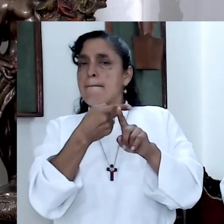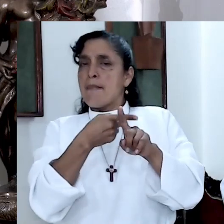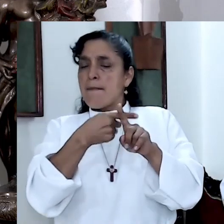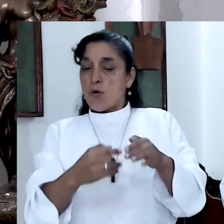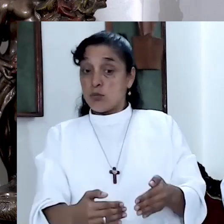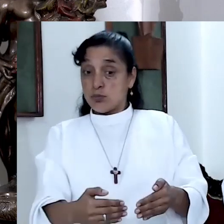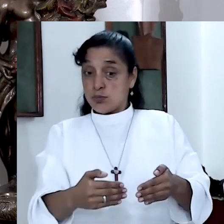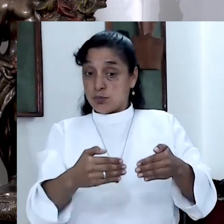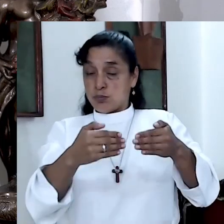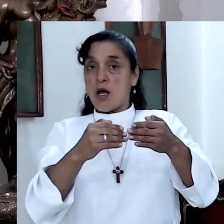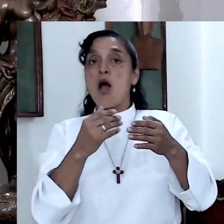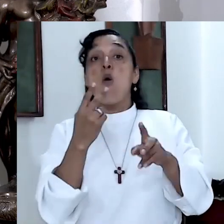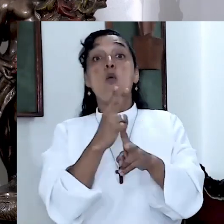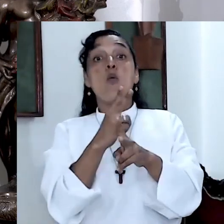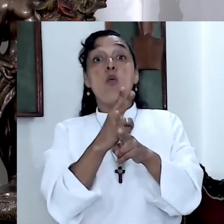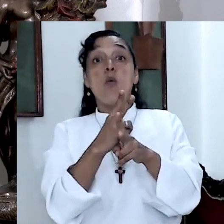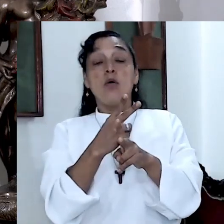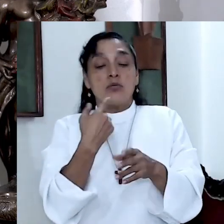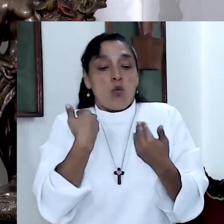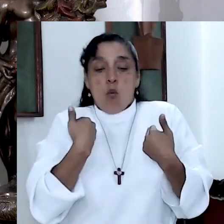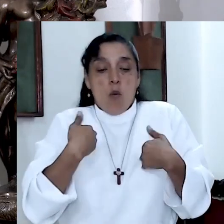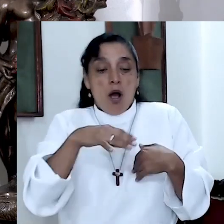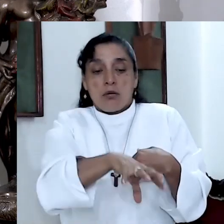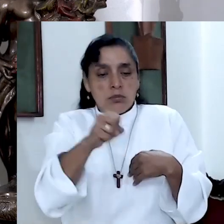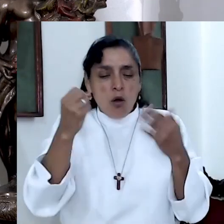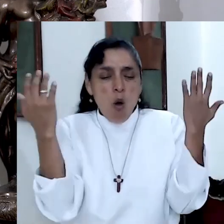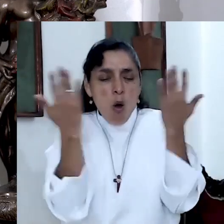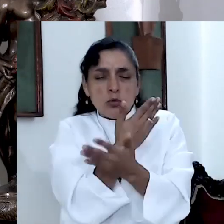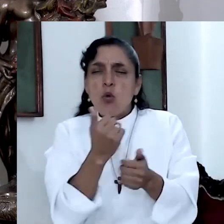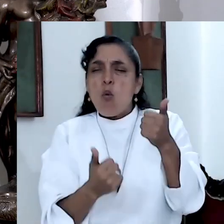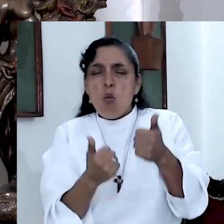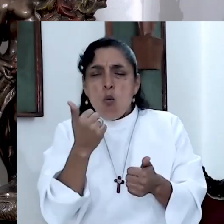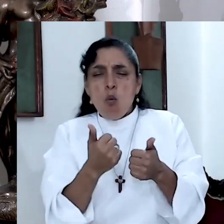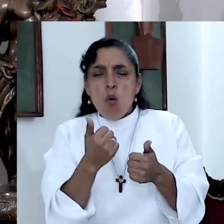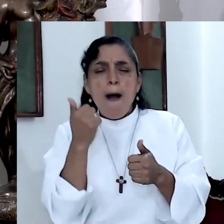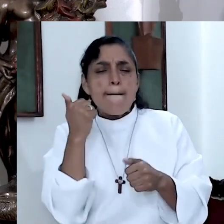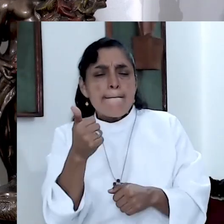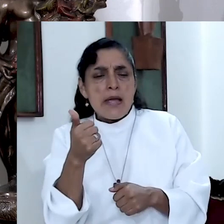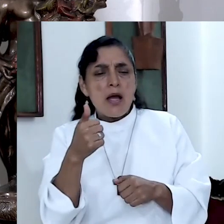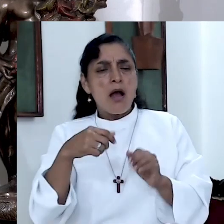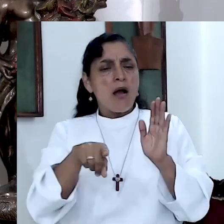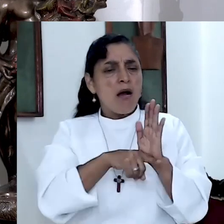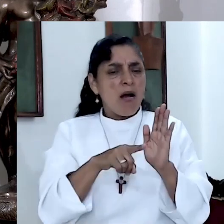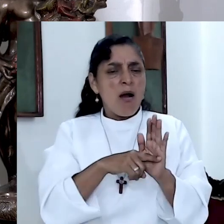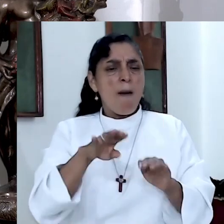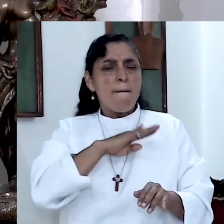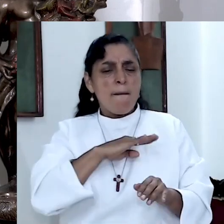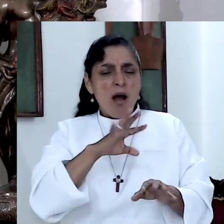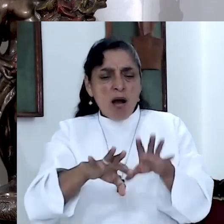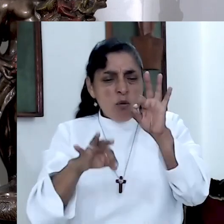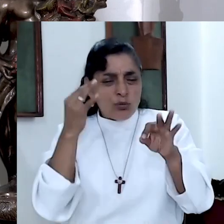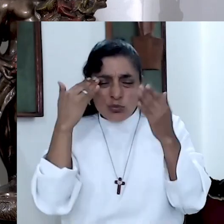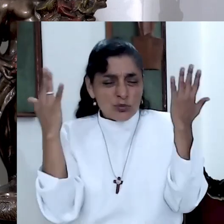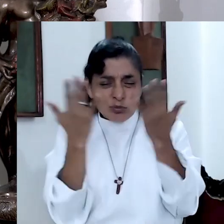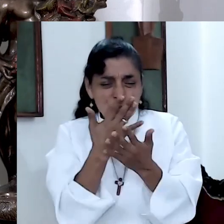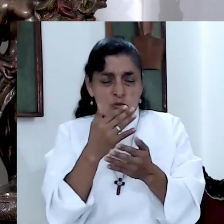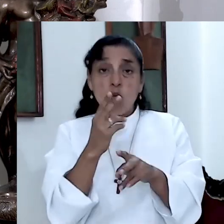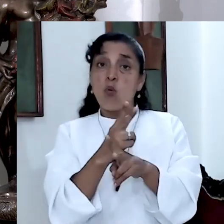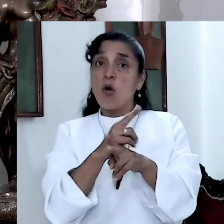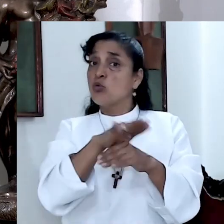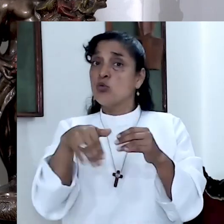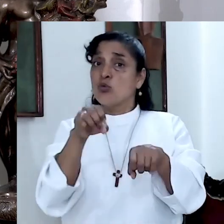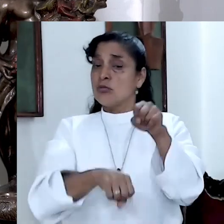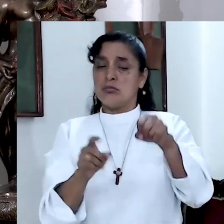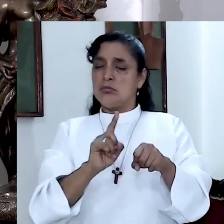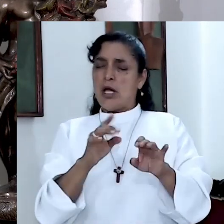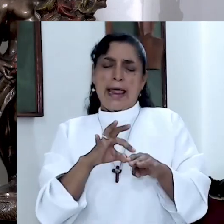que al arrancar la cizaña arranquen también el trigo. Y finalmente el tiempo de la cosecha. Y es ahí entonces donde